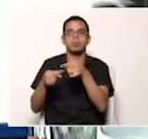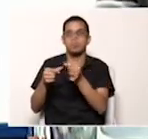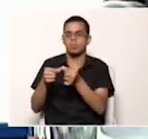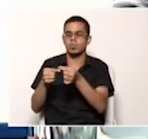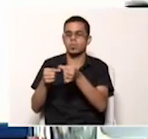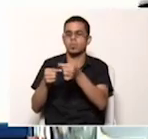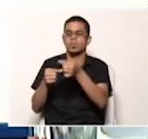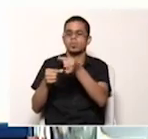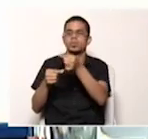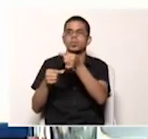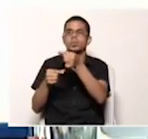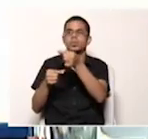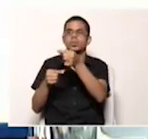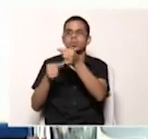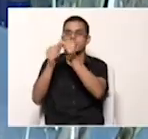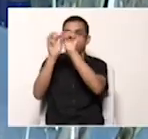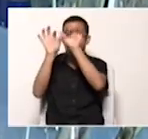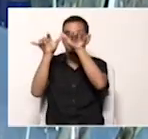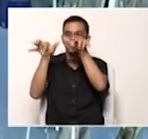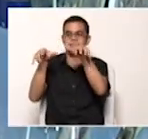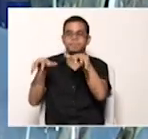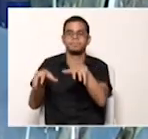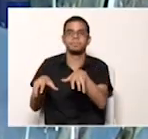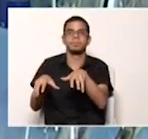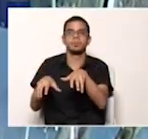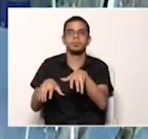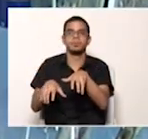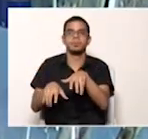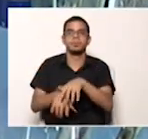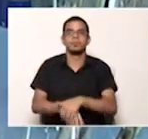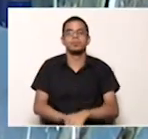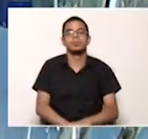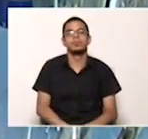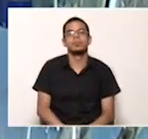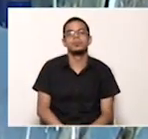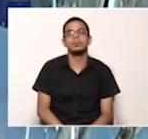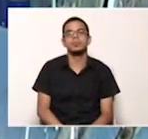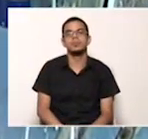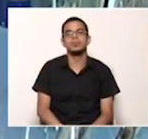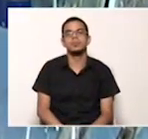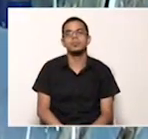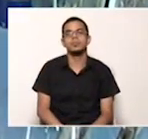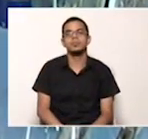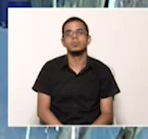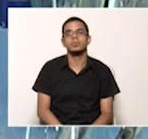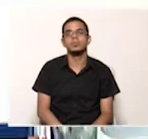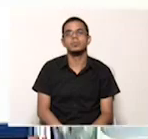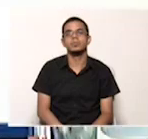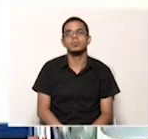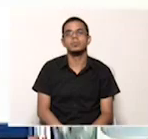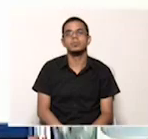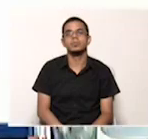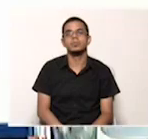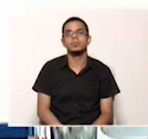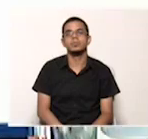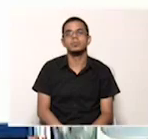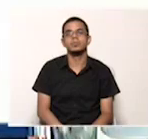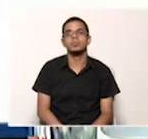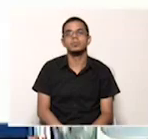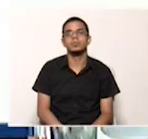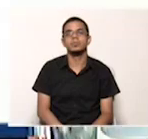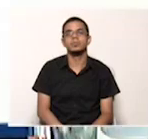conducto, pero como ya está alejado de la fuente de calor, que es mi hornilla, se va enfriando y esas